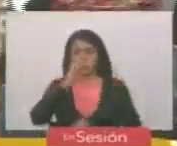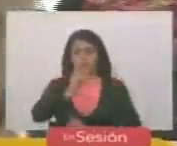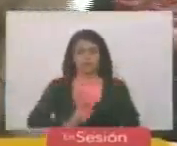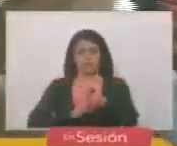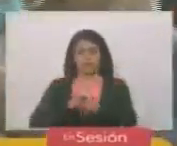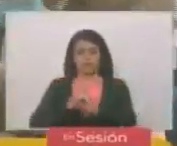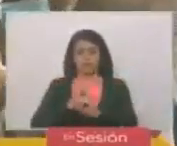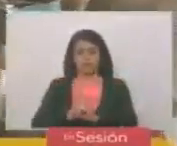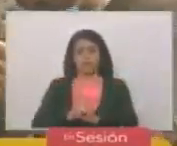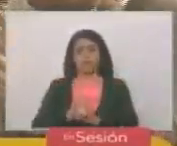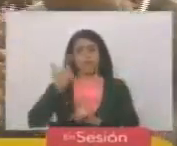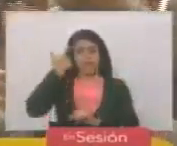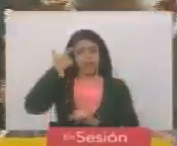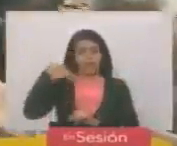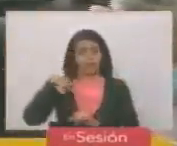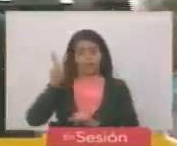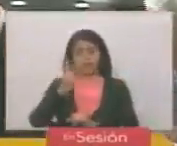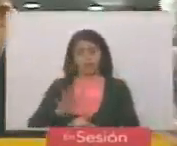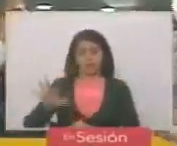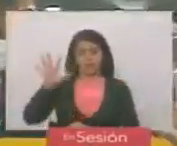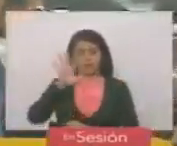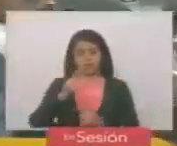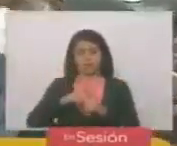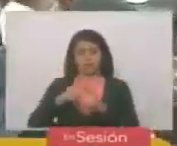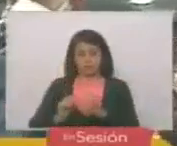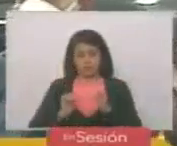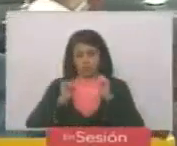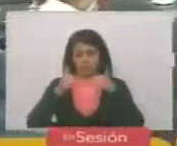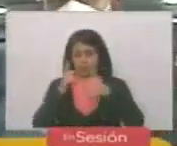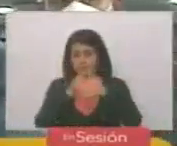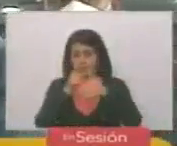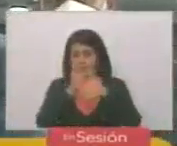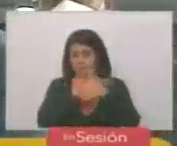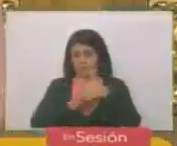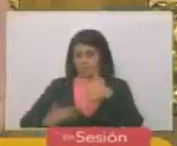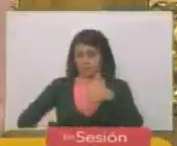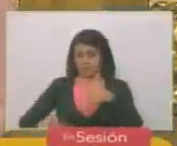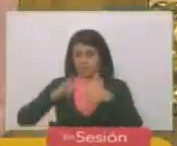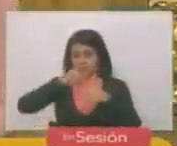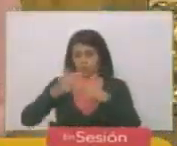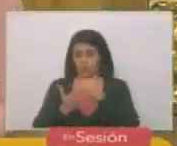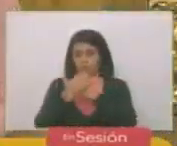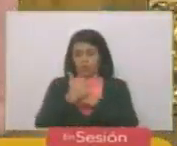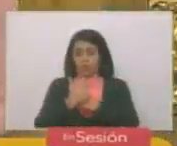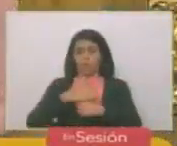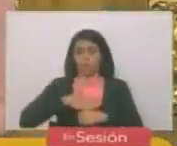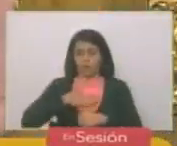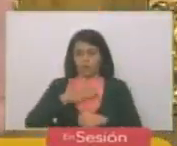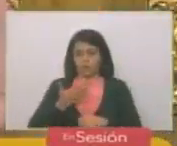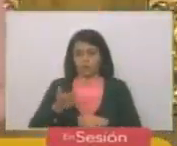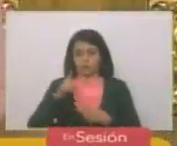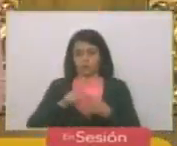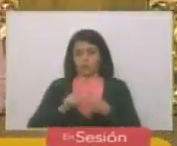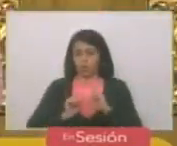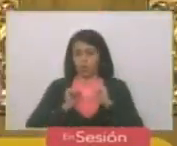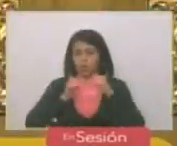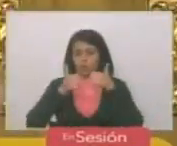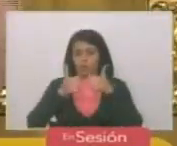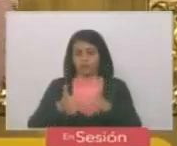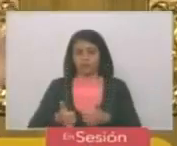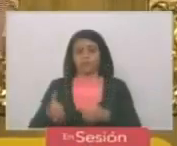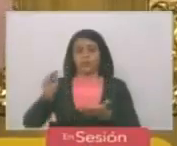y creemos que Venezuela, encabezado con nuestro presidente Jorge Rodríguez, podemos comenzar